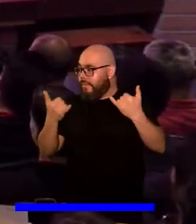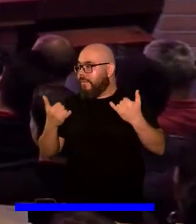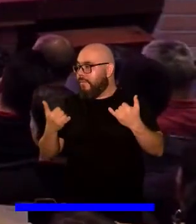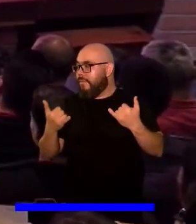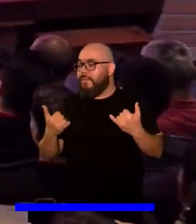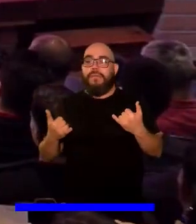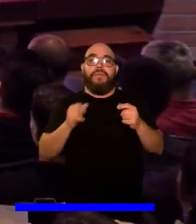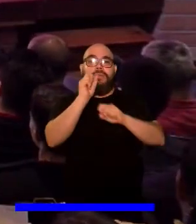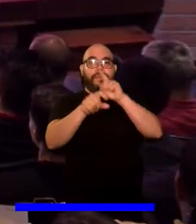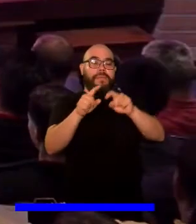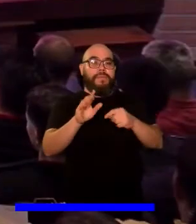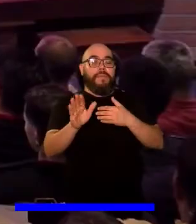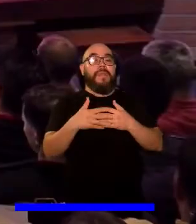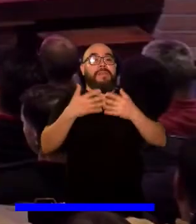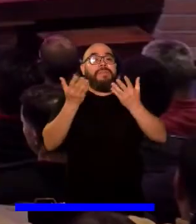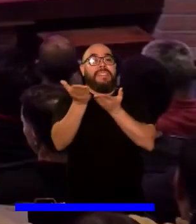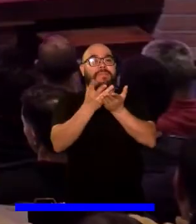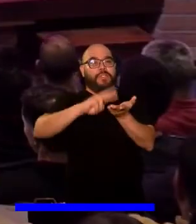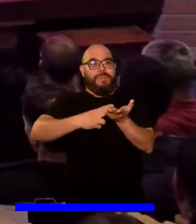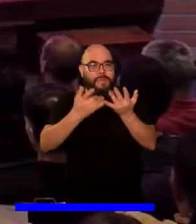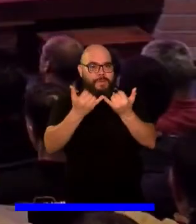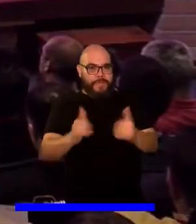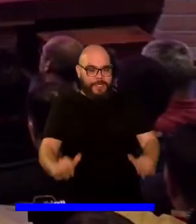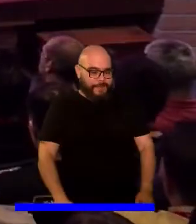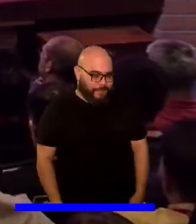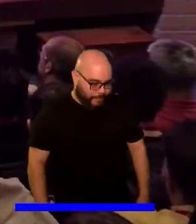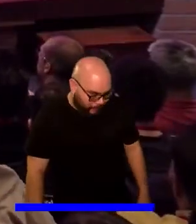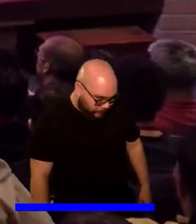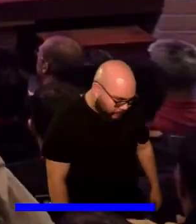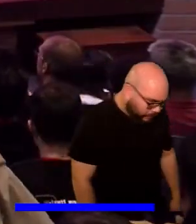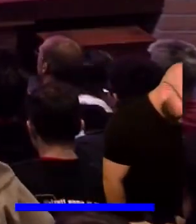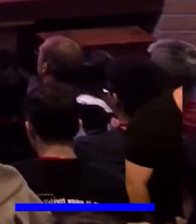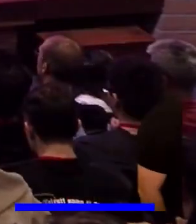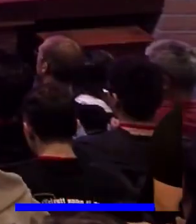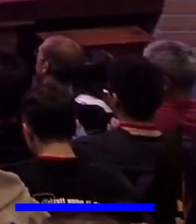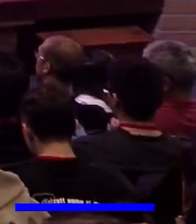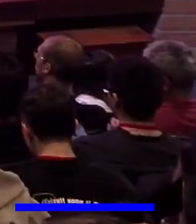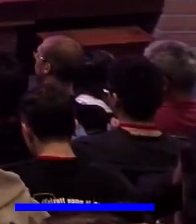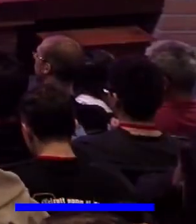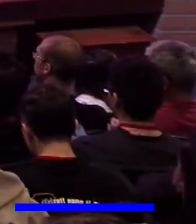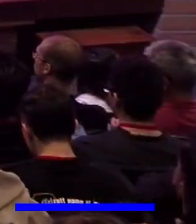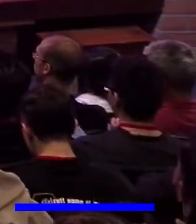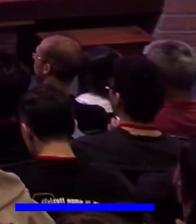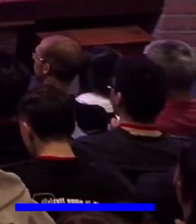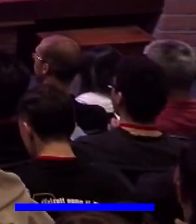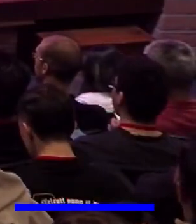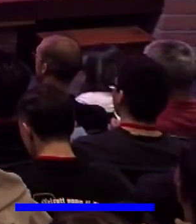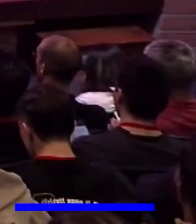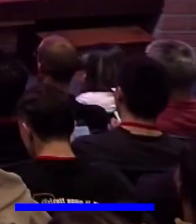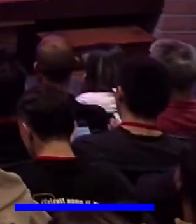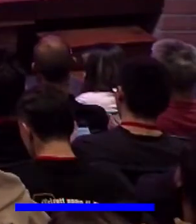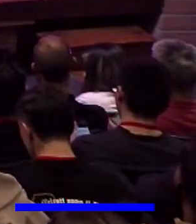ya vamos a abrir la ronda de preguntas. Por favor, levanta la mano si alguno tiene una pregunta que le quiera hacer a Daniel. Por allá. Y ya después vamos por acá.